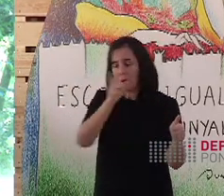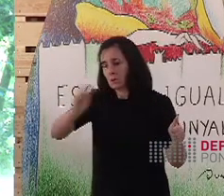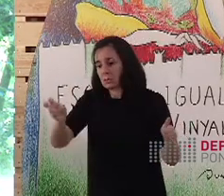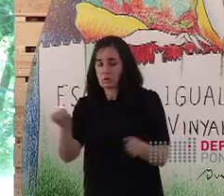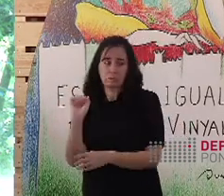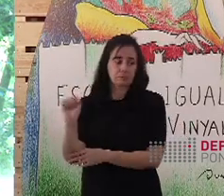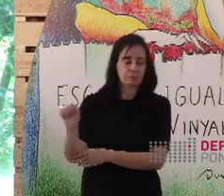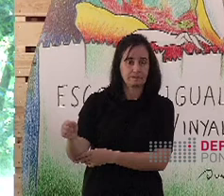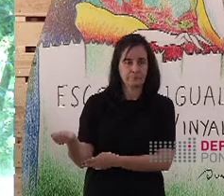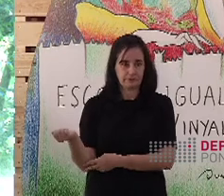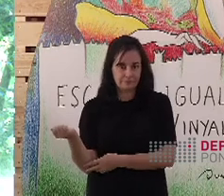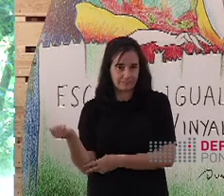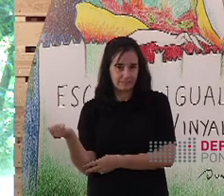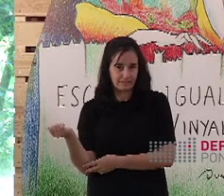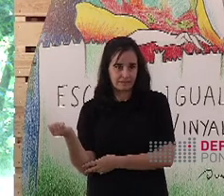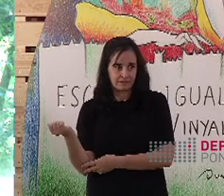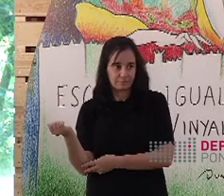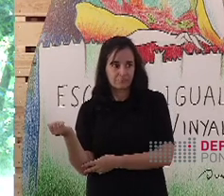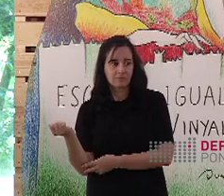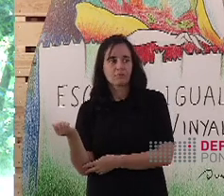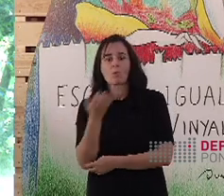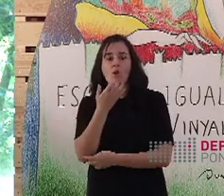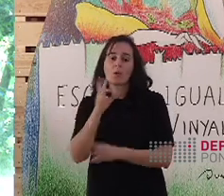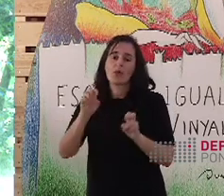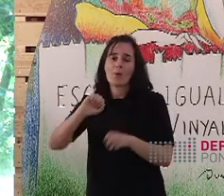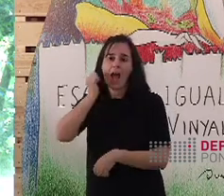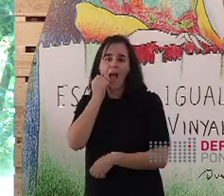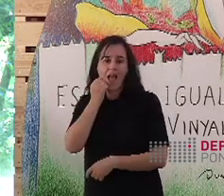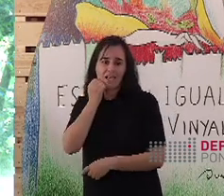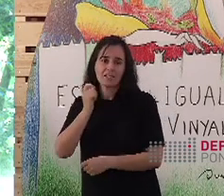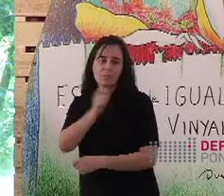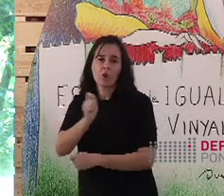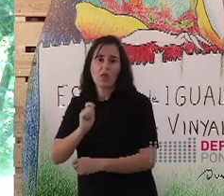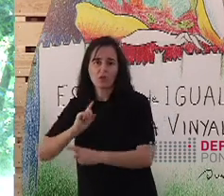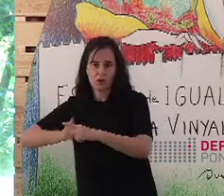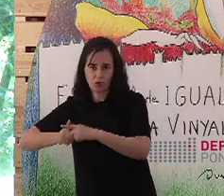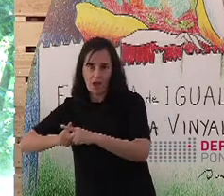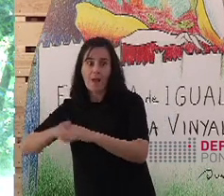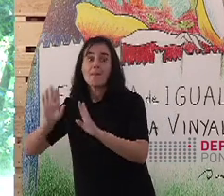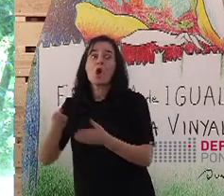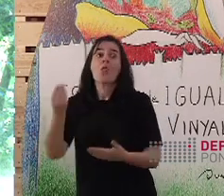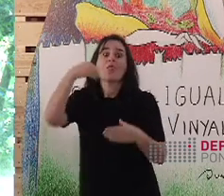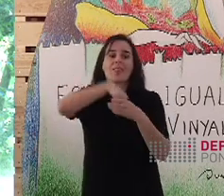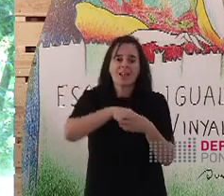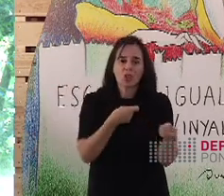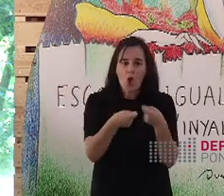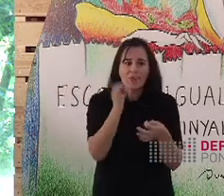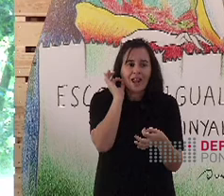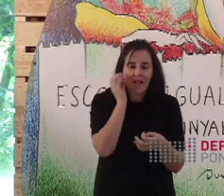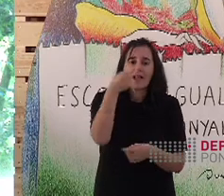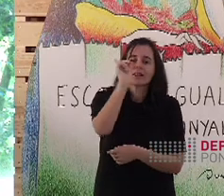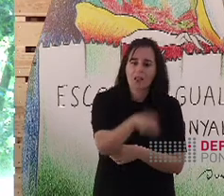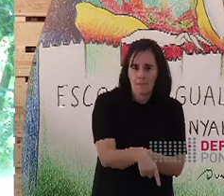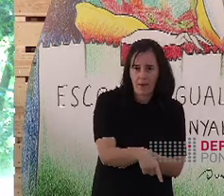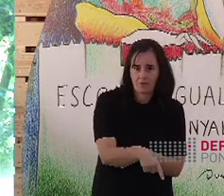persiguen, vale? E un deles é o da explotación sexual, evidentemente. Pero dentro da trata tamén. E cal é dentro da trata o